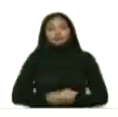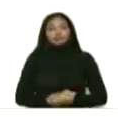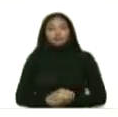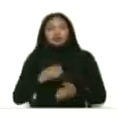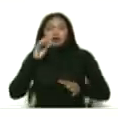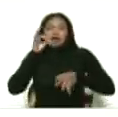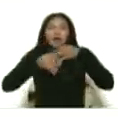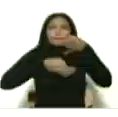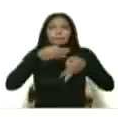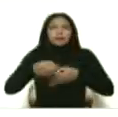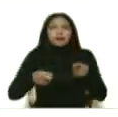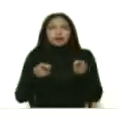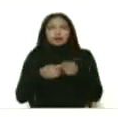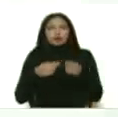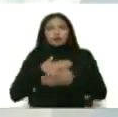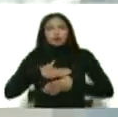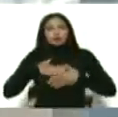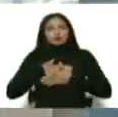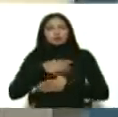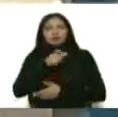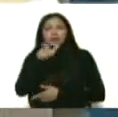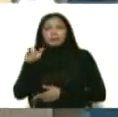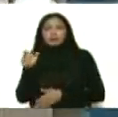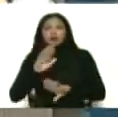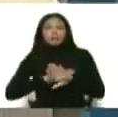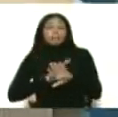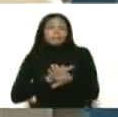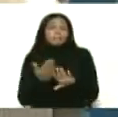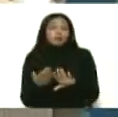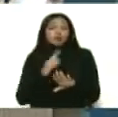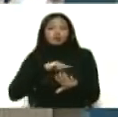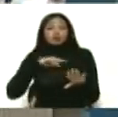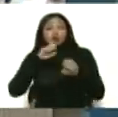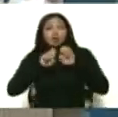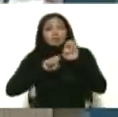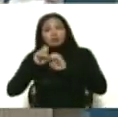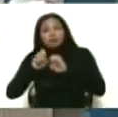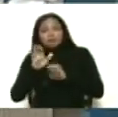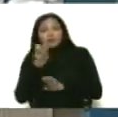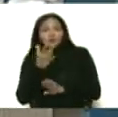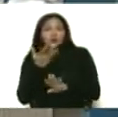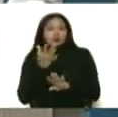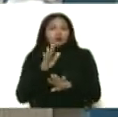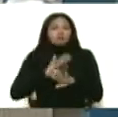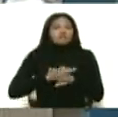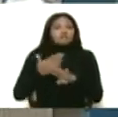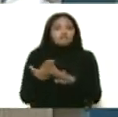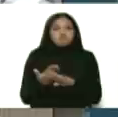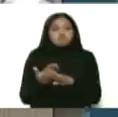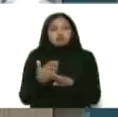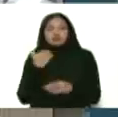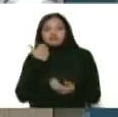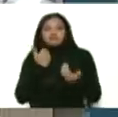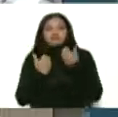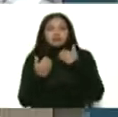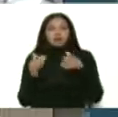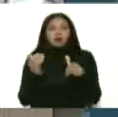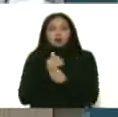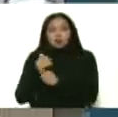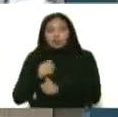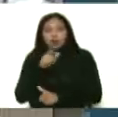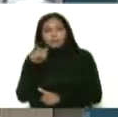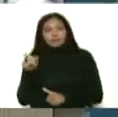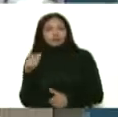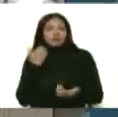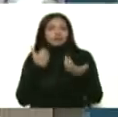exposición acerca de las condiciones de esos casos, porque evaluar un poco cómo están apareciendo los casos